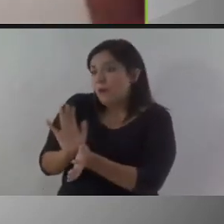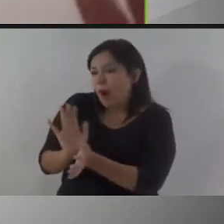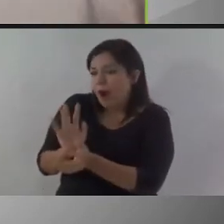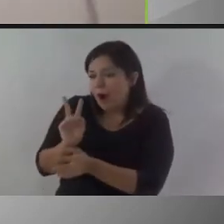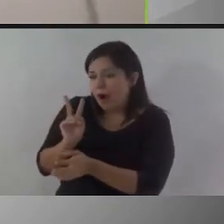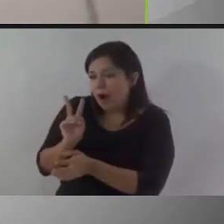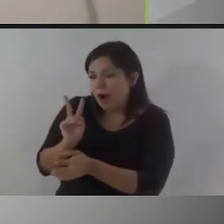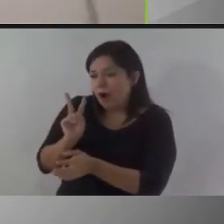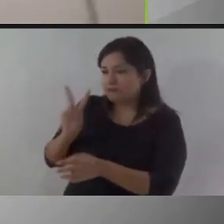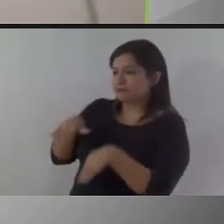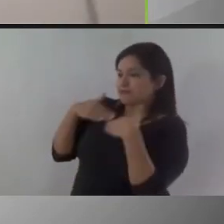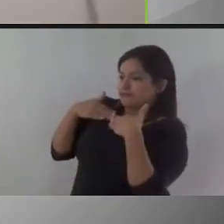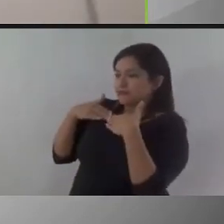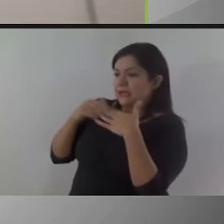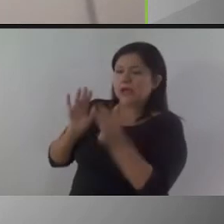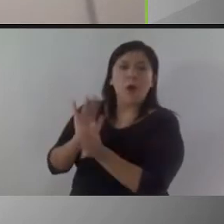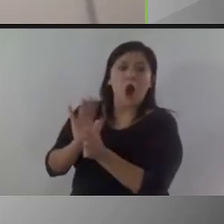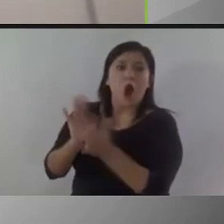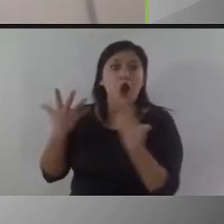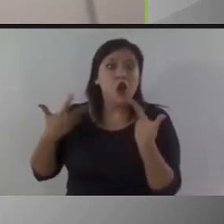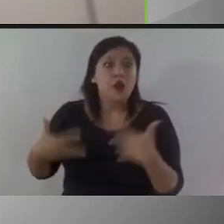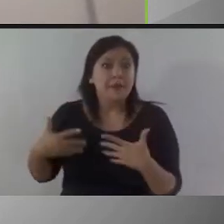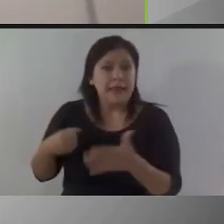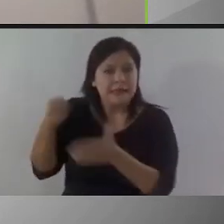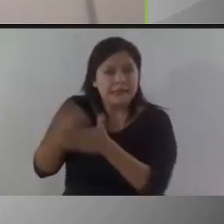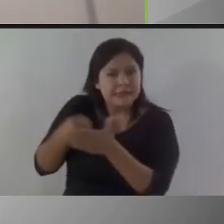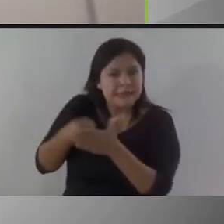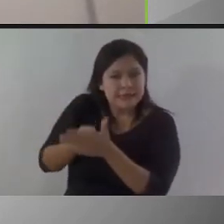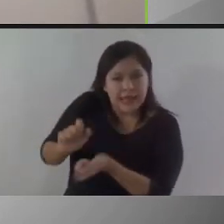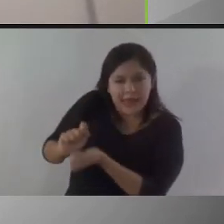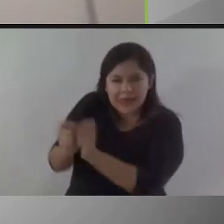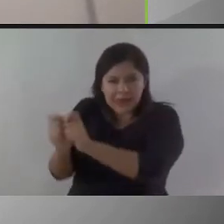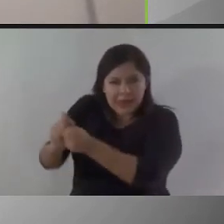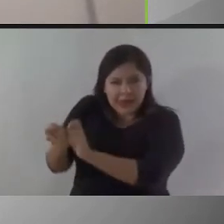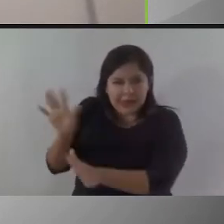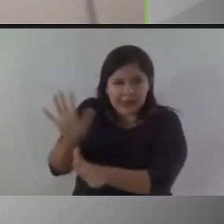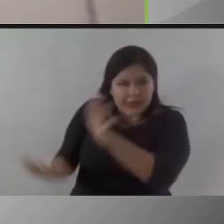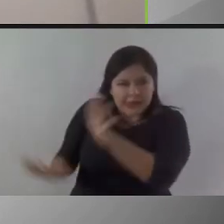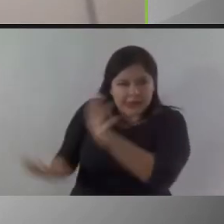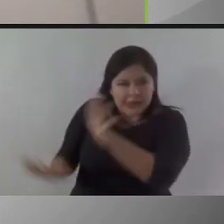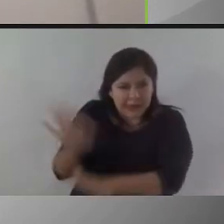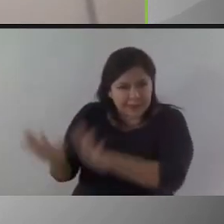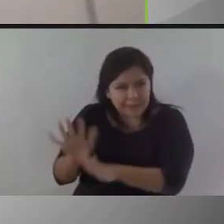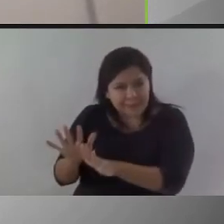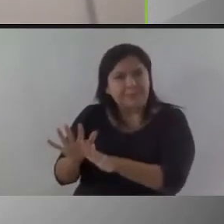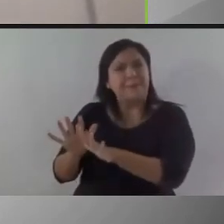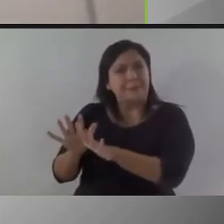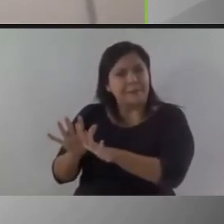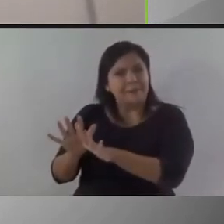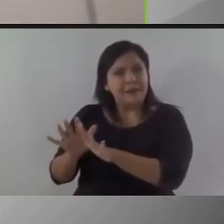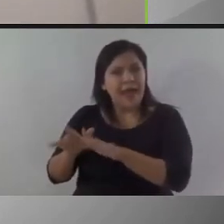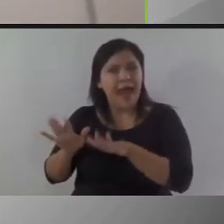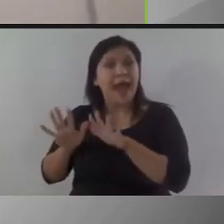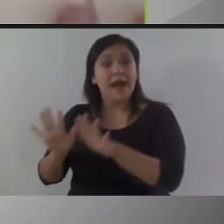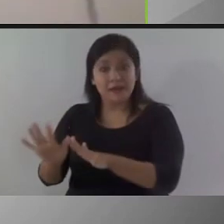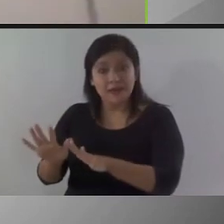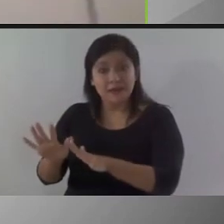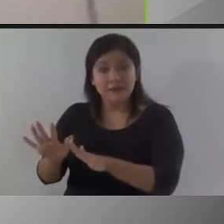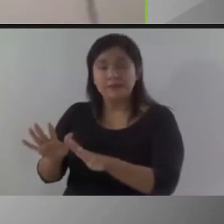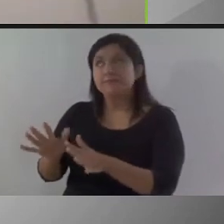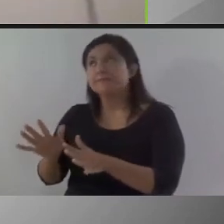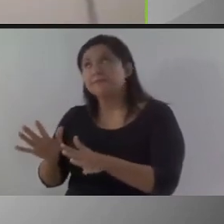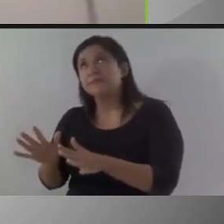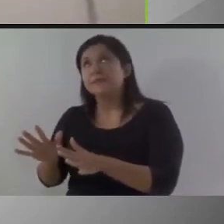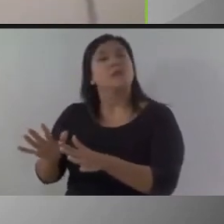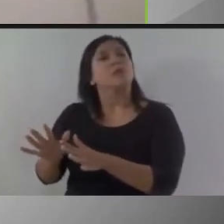los más normales posibles. Y de esa manera se considera que, digamos, que de,